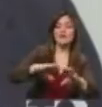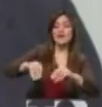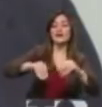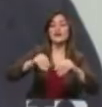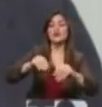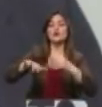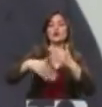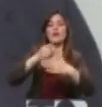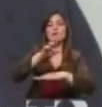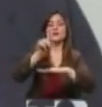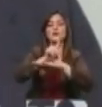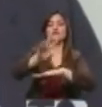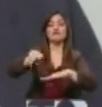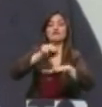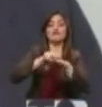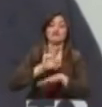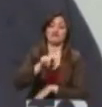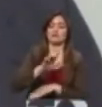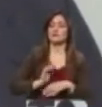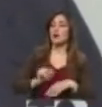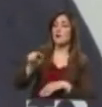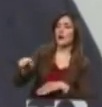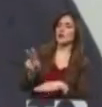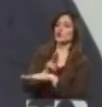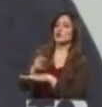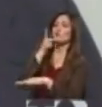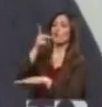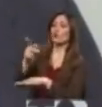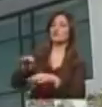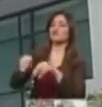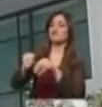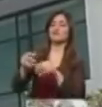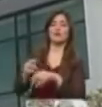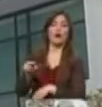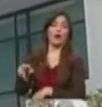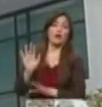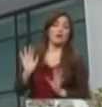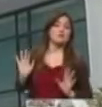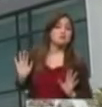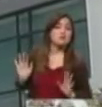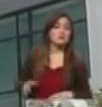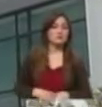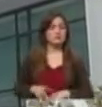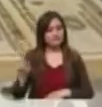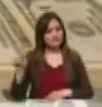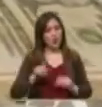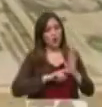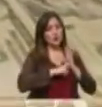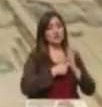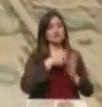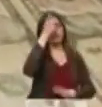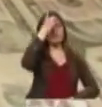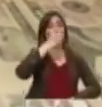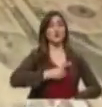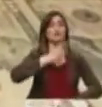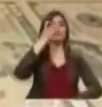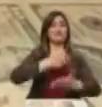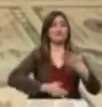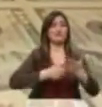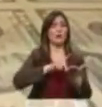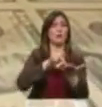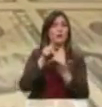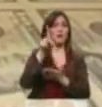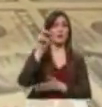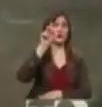de Avalúos y Catastros, fue ella la que declaró de utilidad pública el terreno. La Contraloría General del Estado ha determinado una glosa de 41